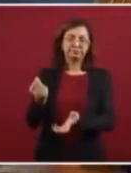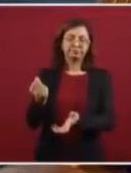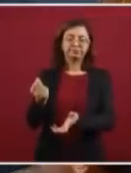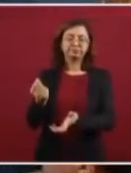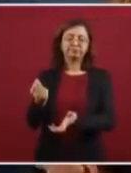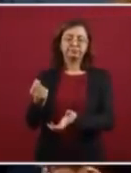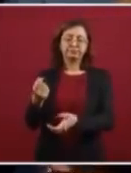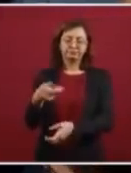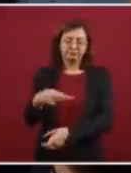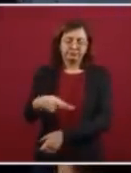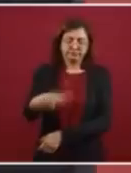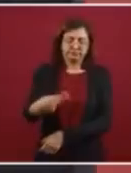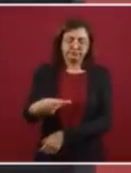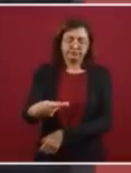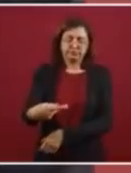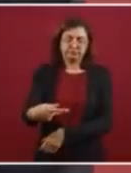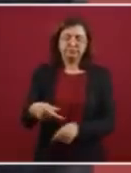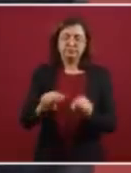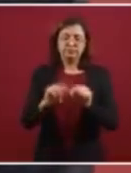nacional,